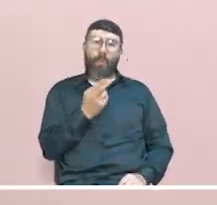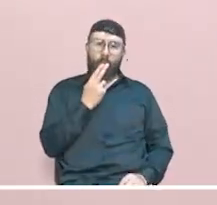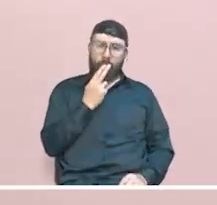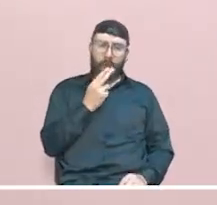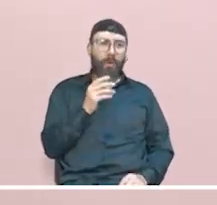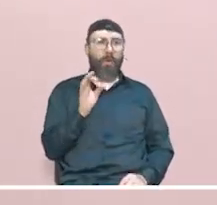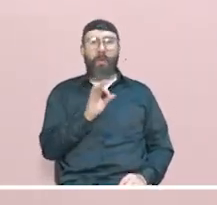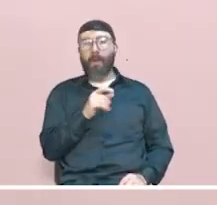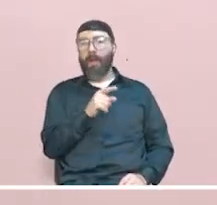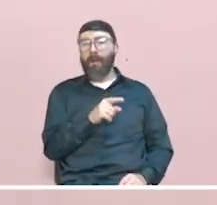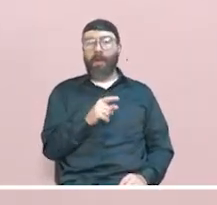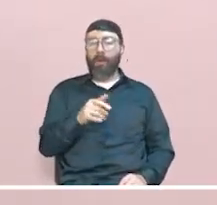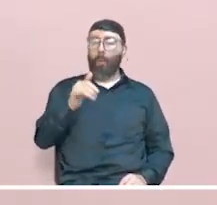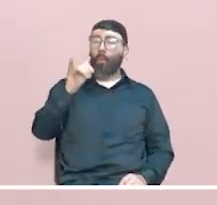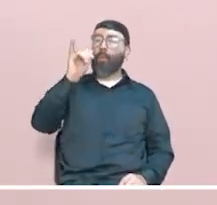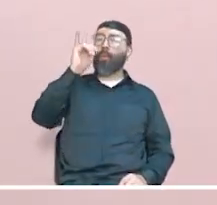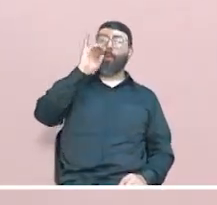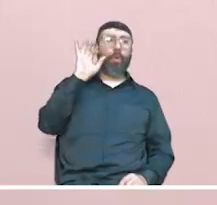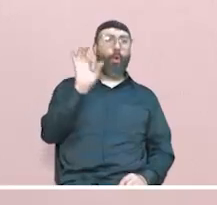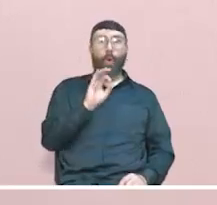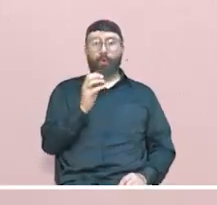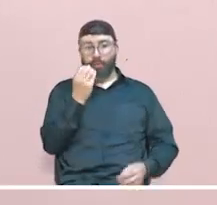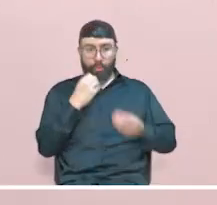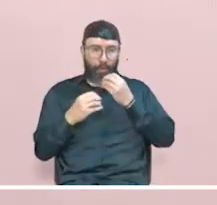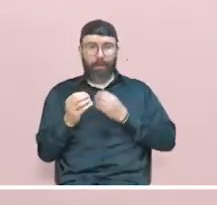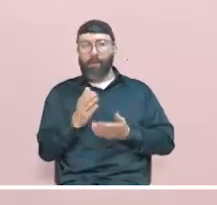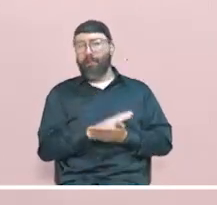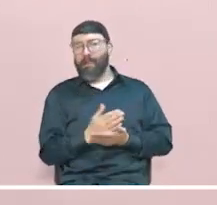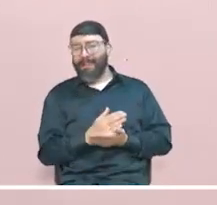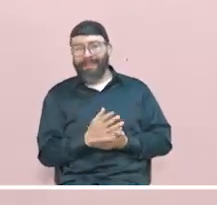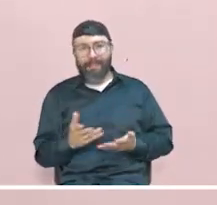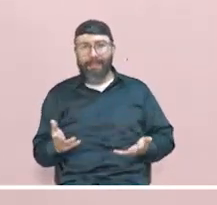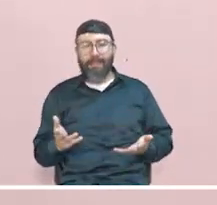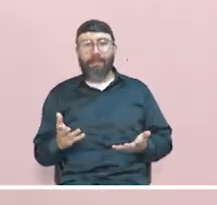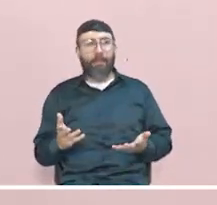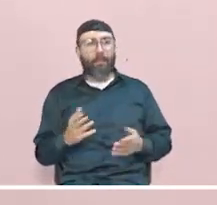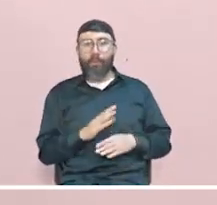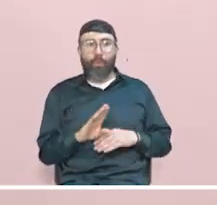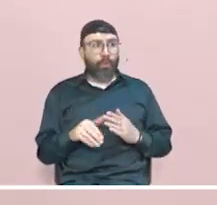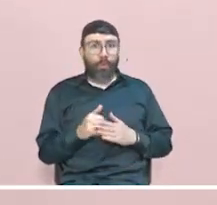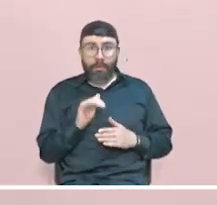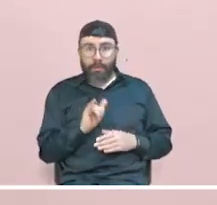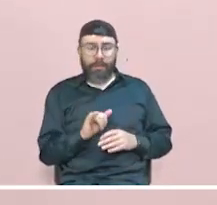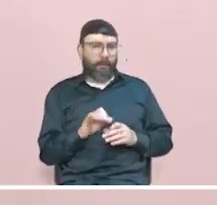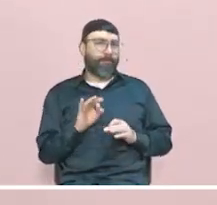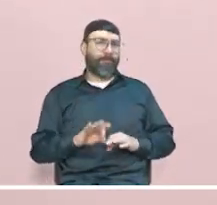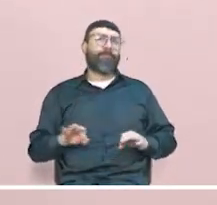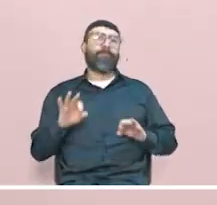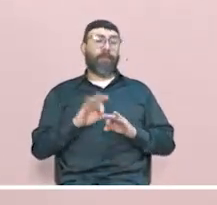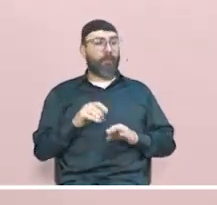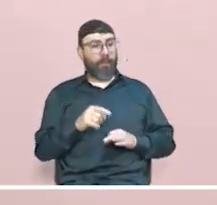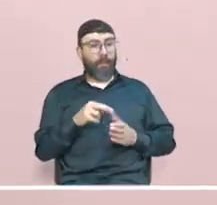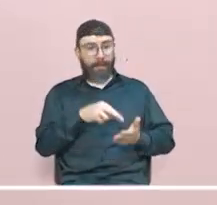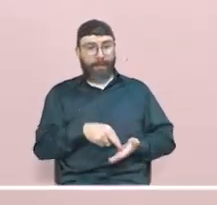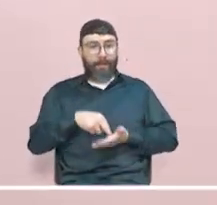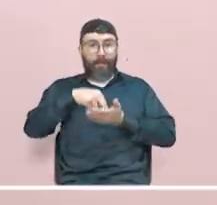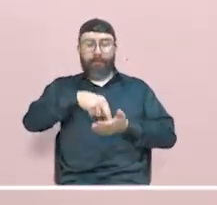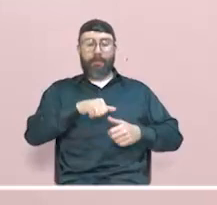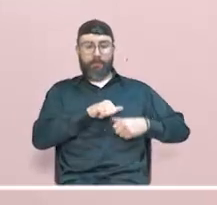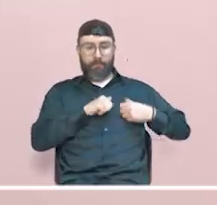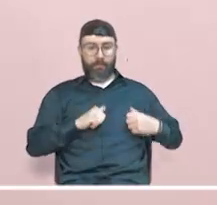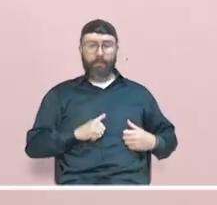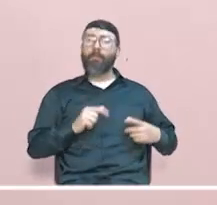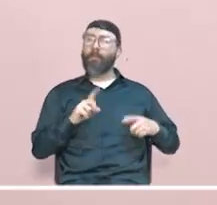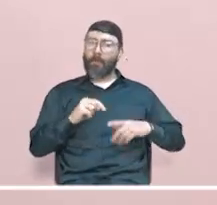alcohol, alimentación inadecuada. O sea, todo eso es importante dentro de la rehabilitación cardíaca. La